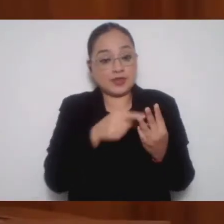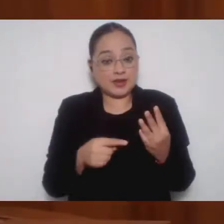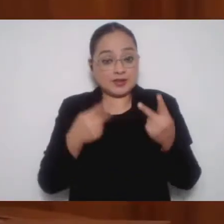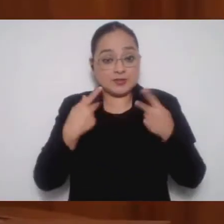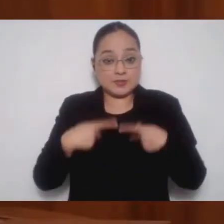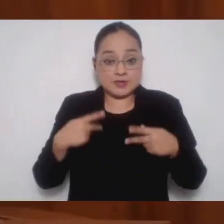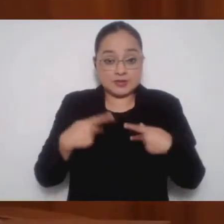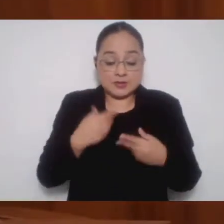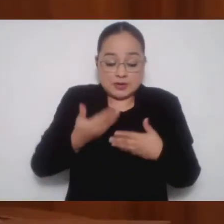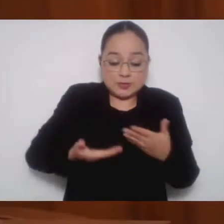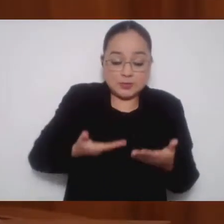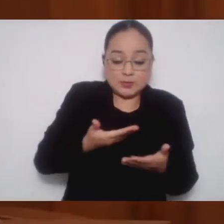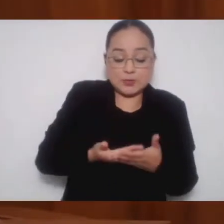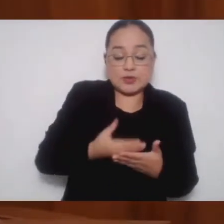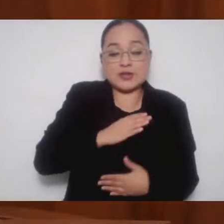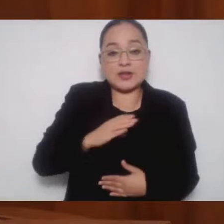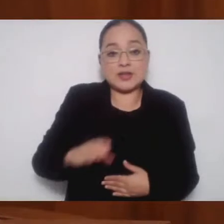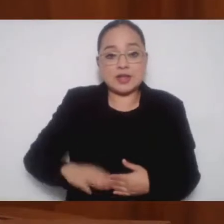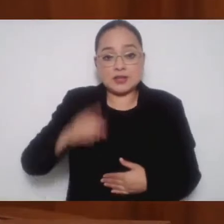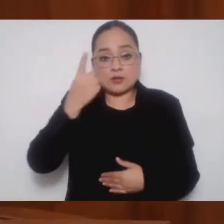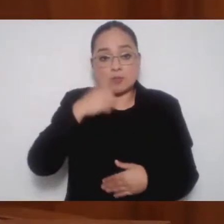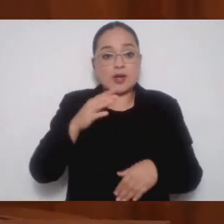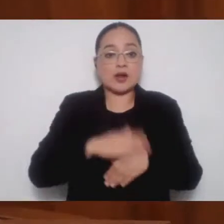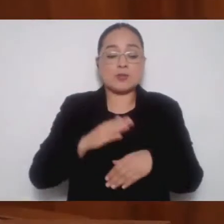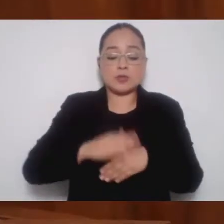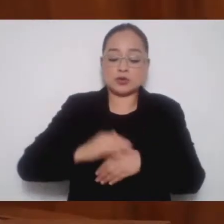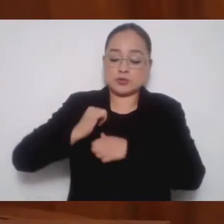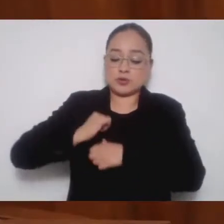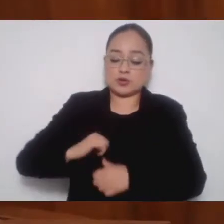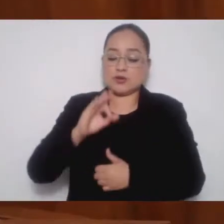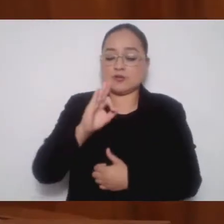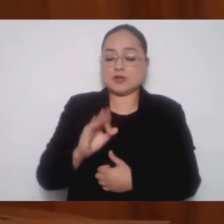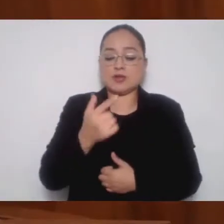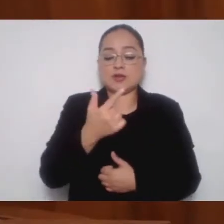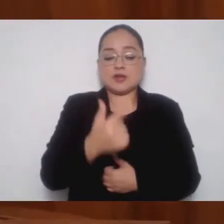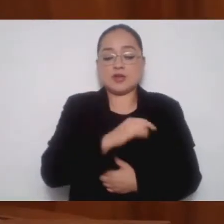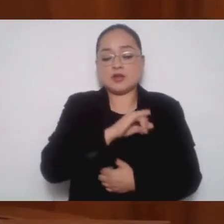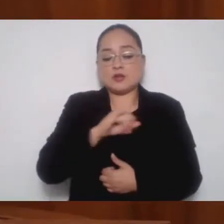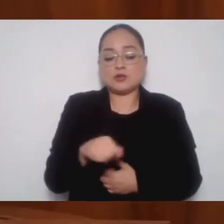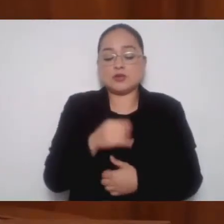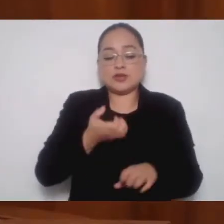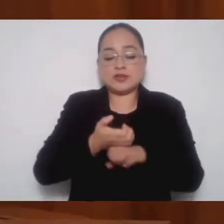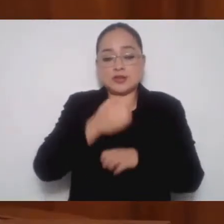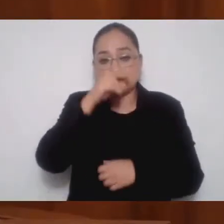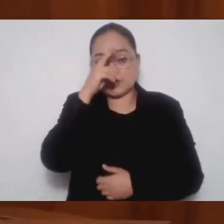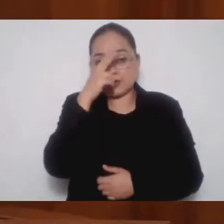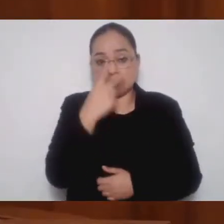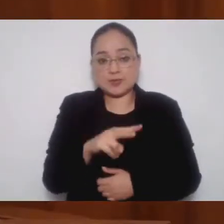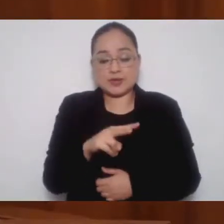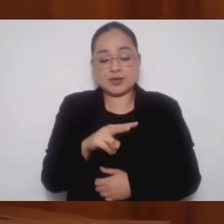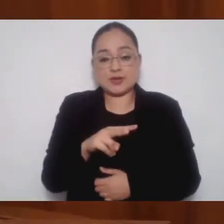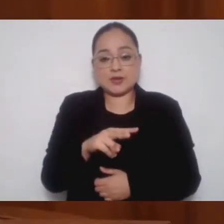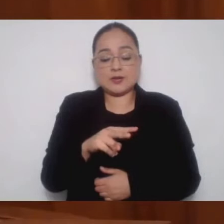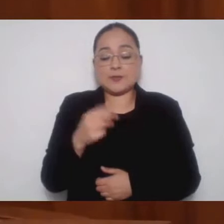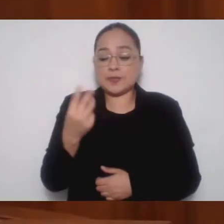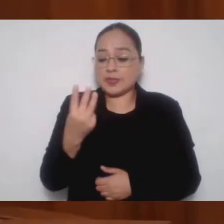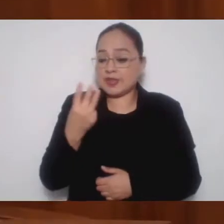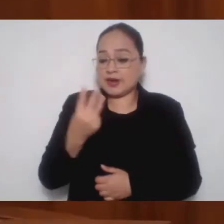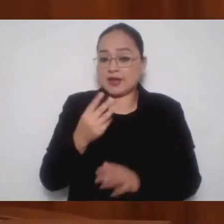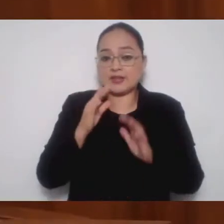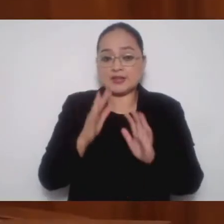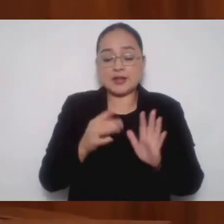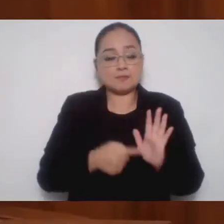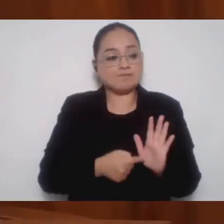perfiles propuestos para ocupar el cargo de Fiscal General de Justicia del Estado de México han